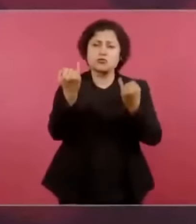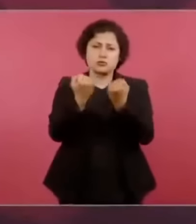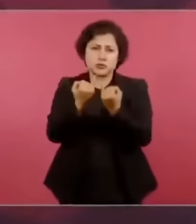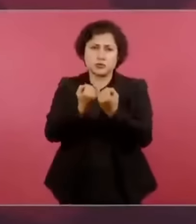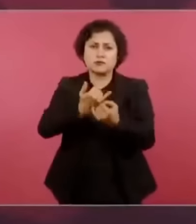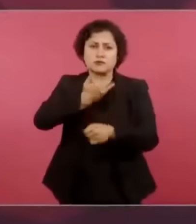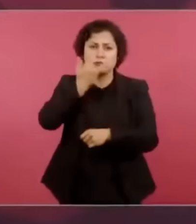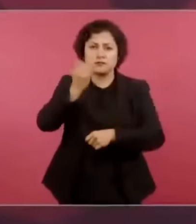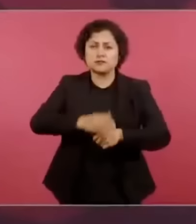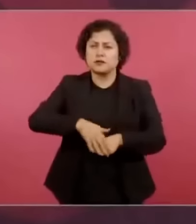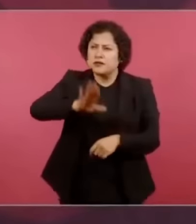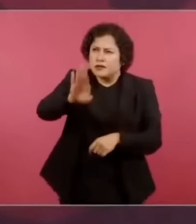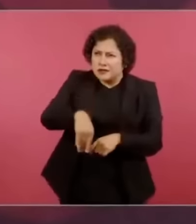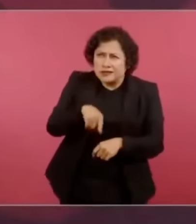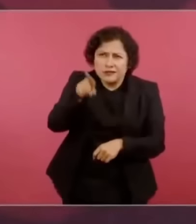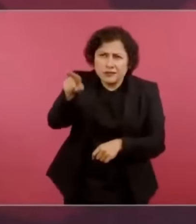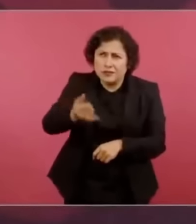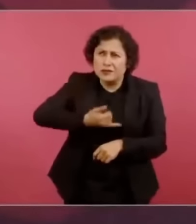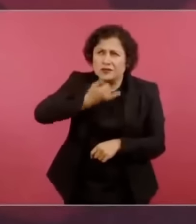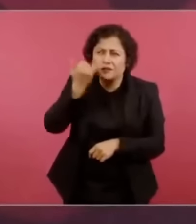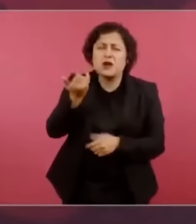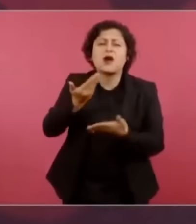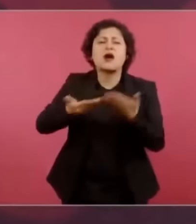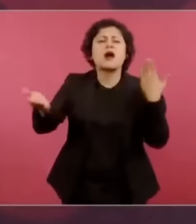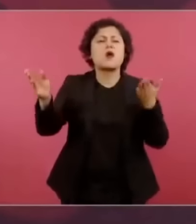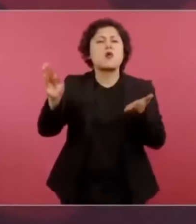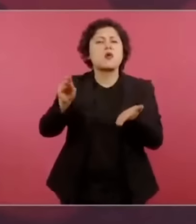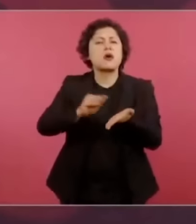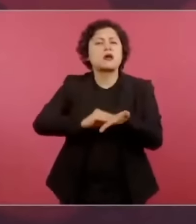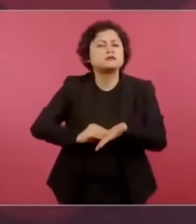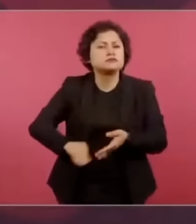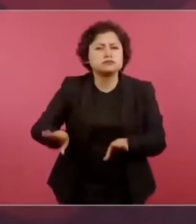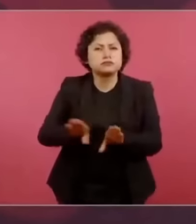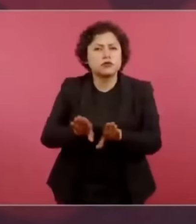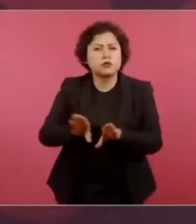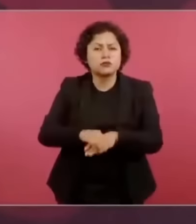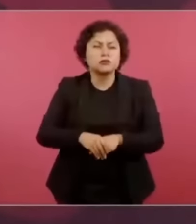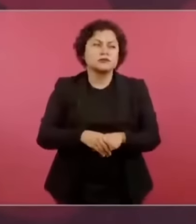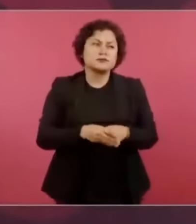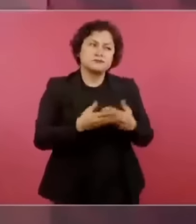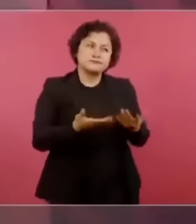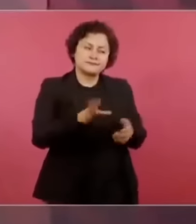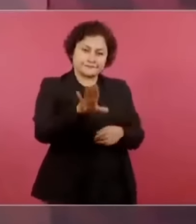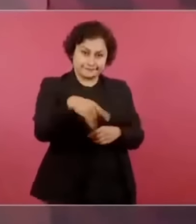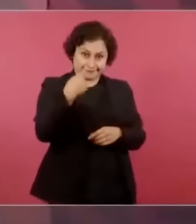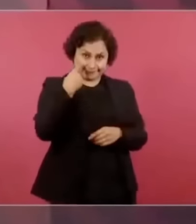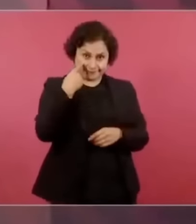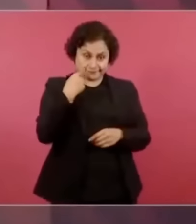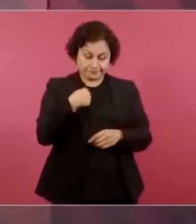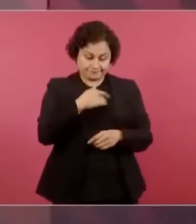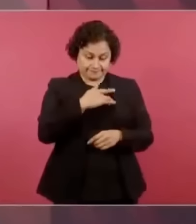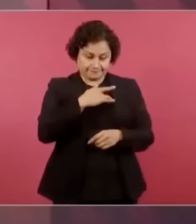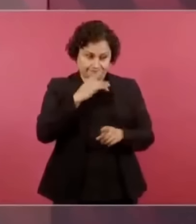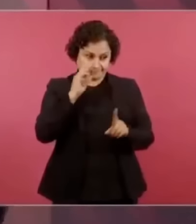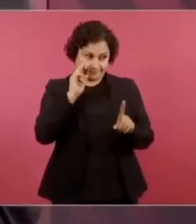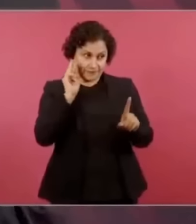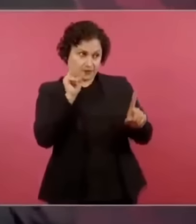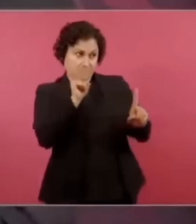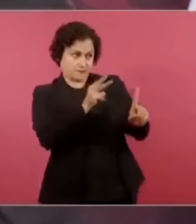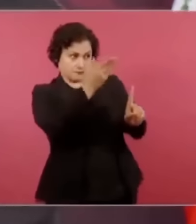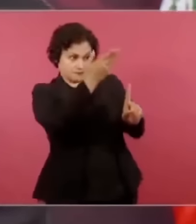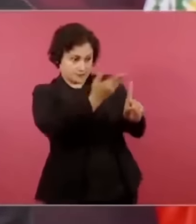error? Sí, la perfección tiene que ver solo con el creador, ¿no? Nosotros